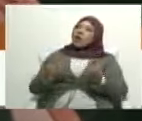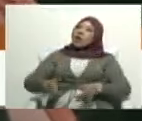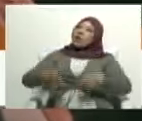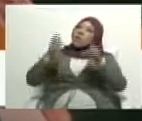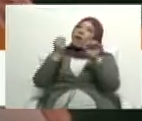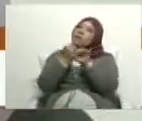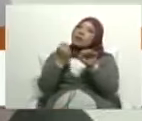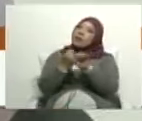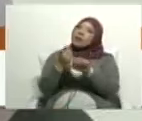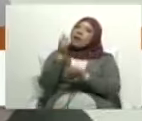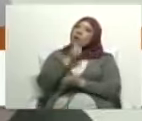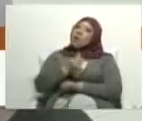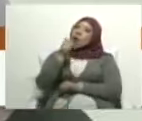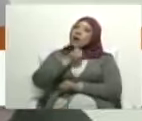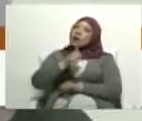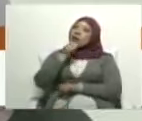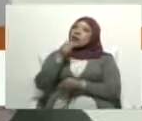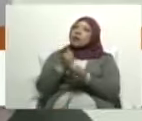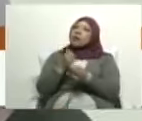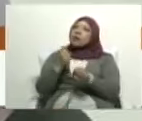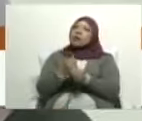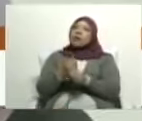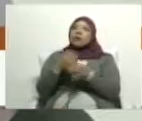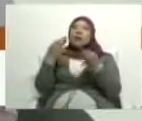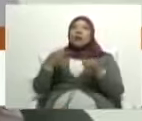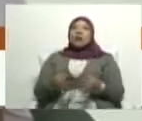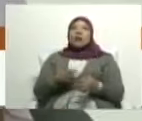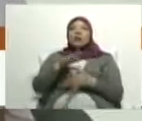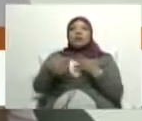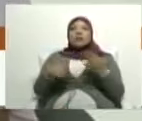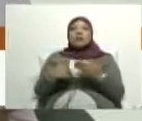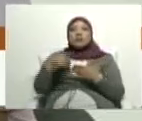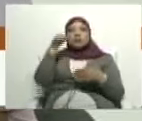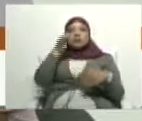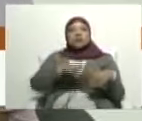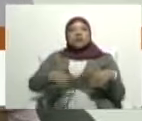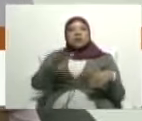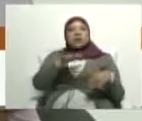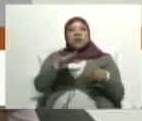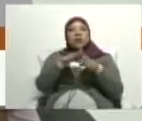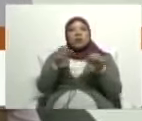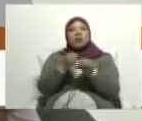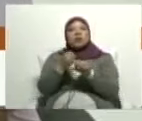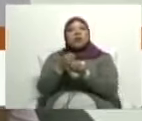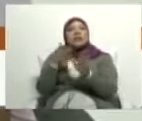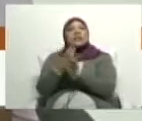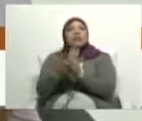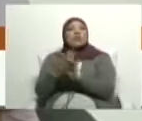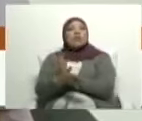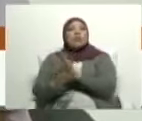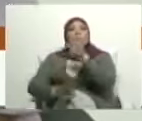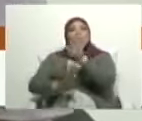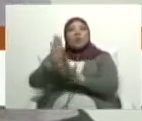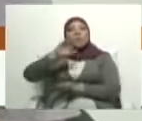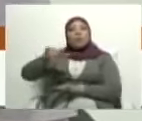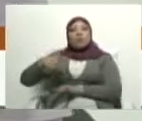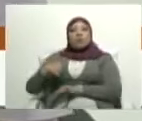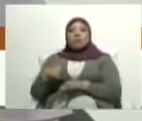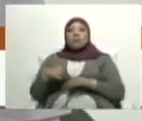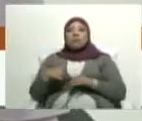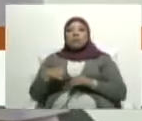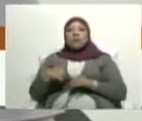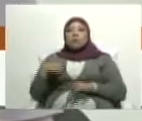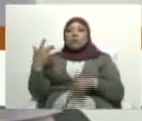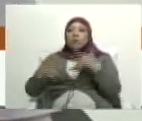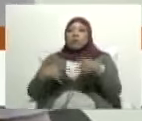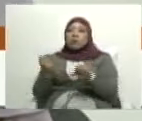que nos permite resistir victoriosamente frente a todo lo que significa el avasallamiento que